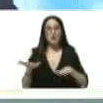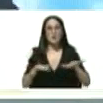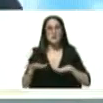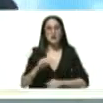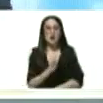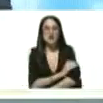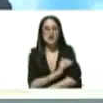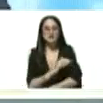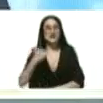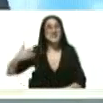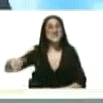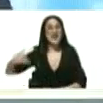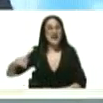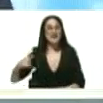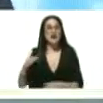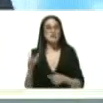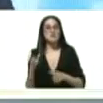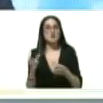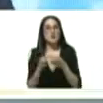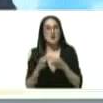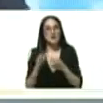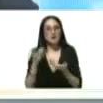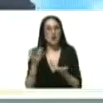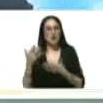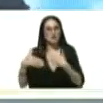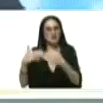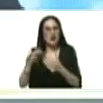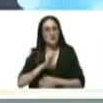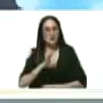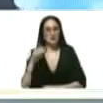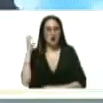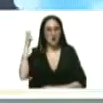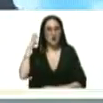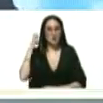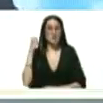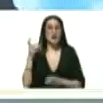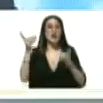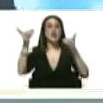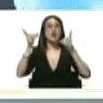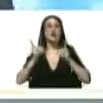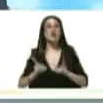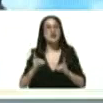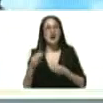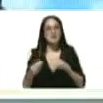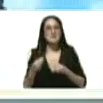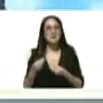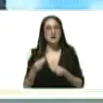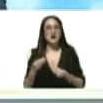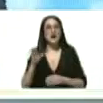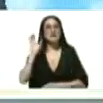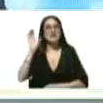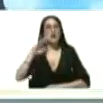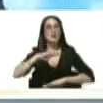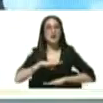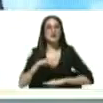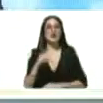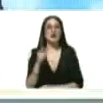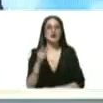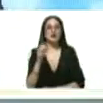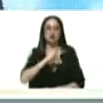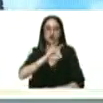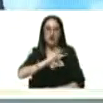movimientos progresistas de Europa. Y se creó la doctrina del estado de bienestar social